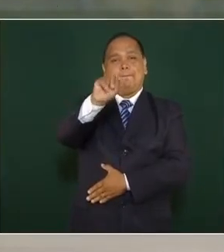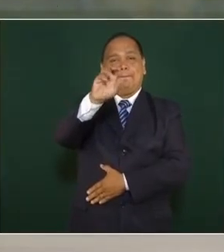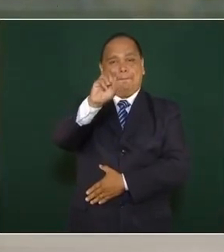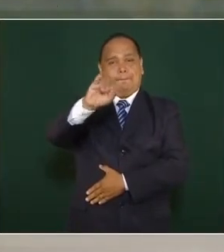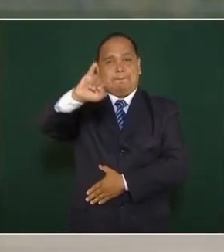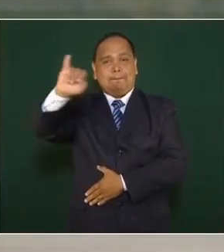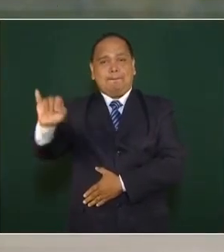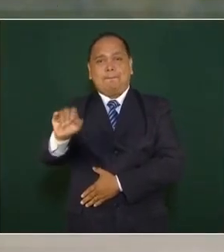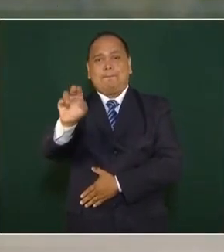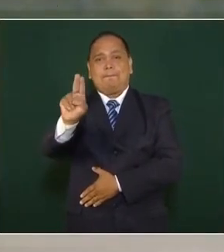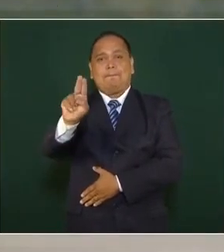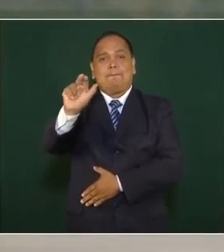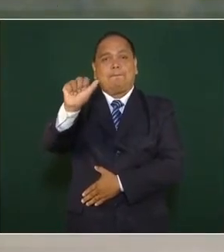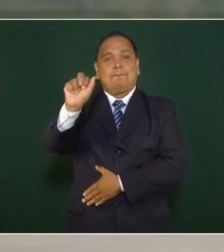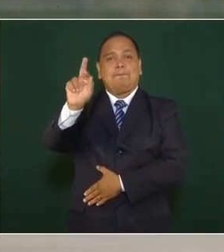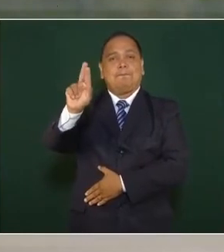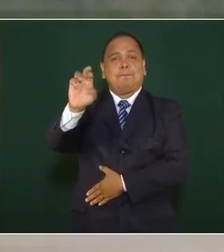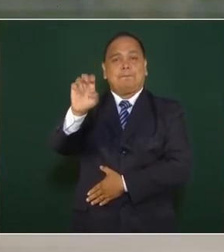Nunca